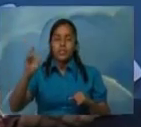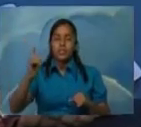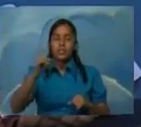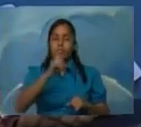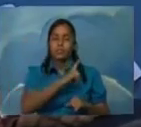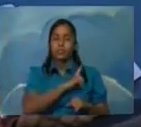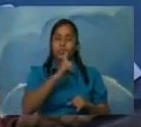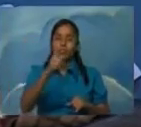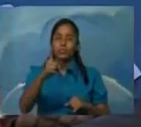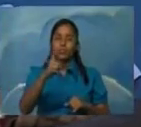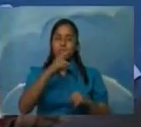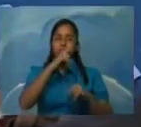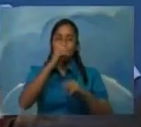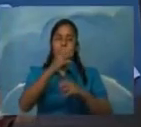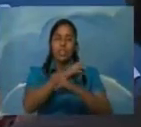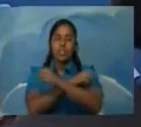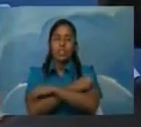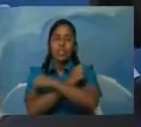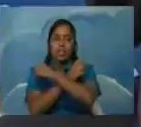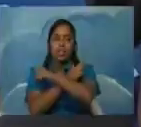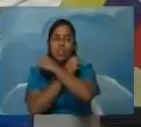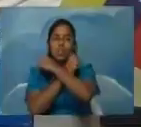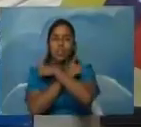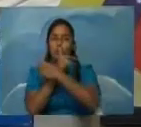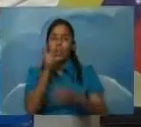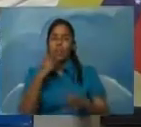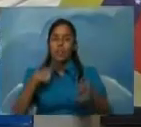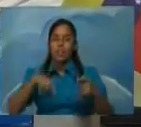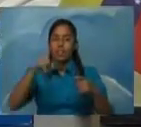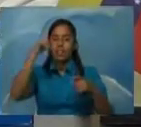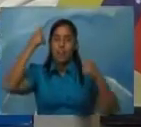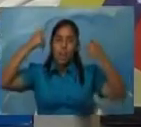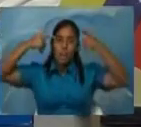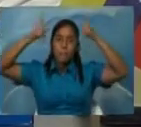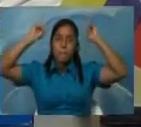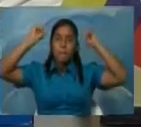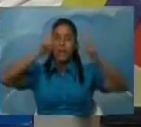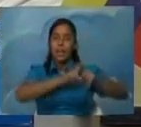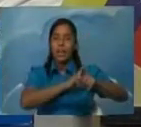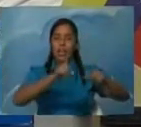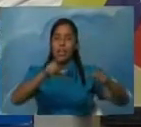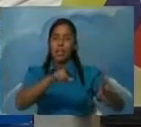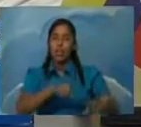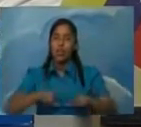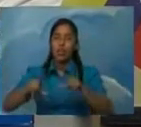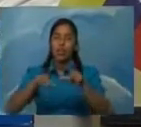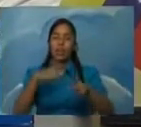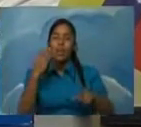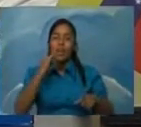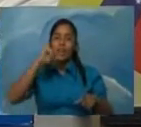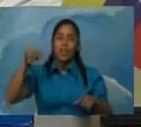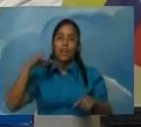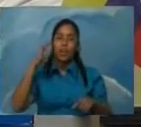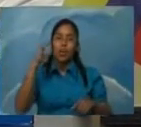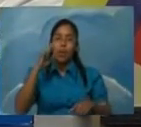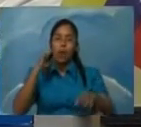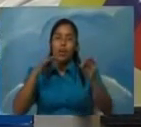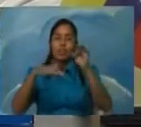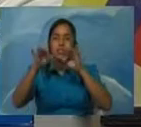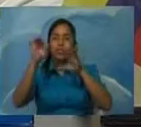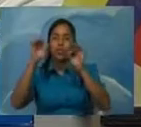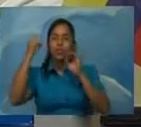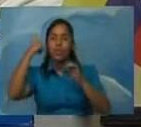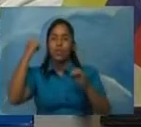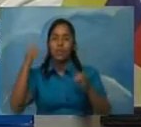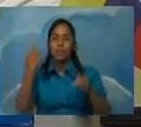de las ovejas y de las vacas, en el lugar que Jehová escogiere para